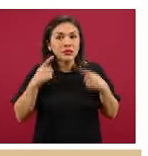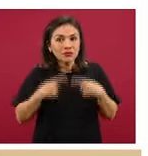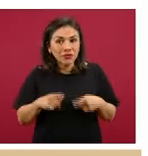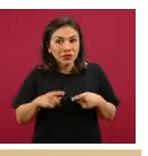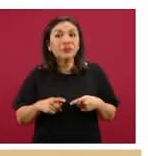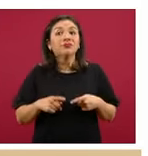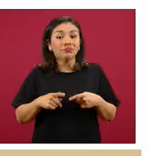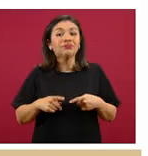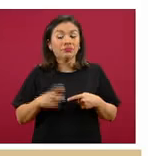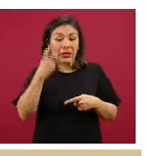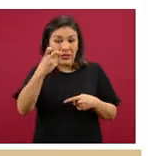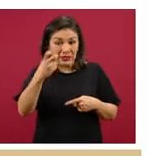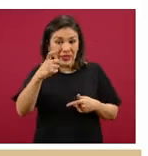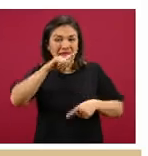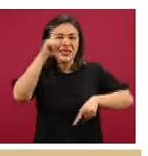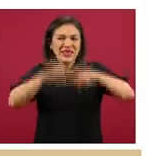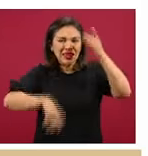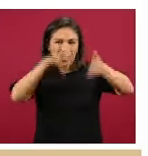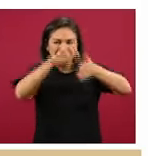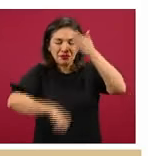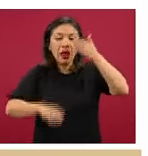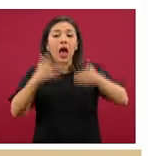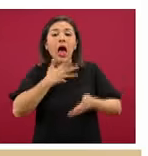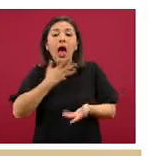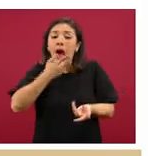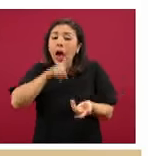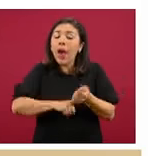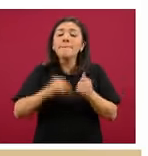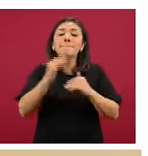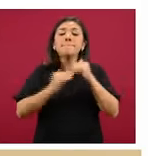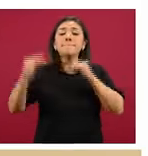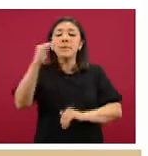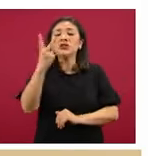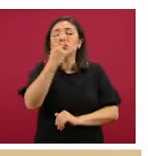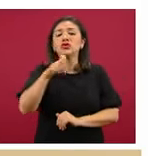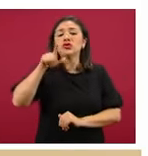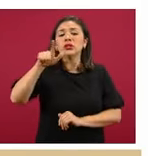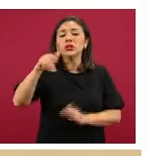794.944 y la resta de esto es este exceso de mortalidad que tenemos de